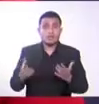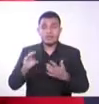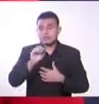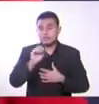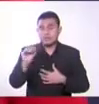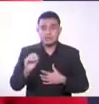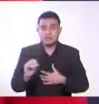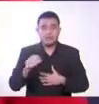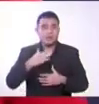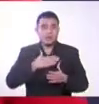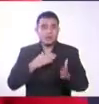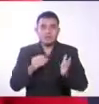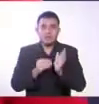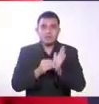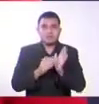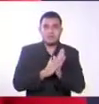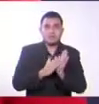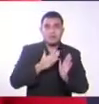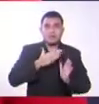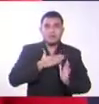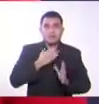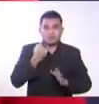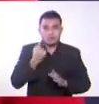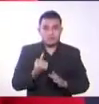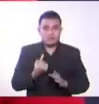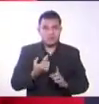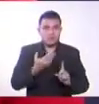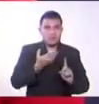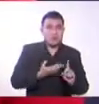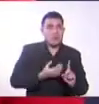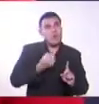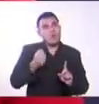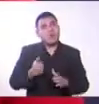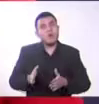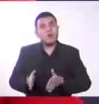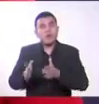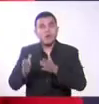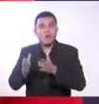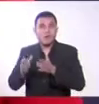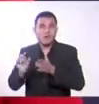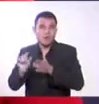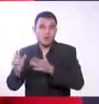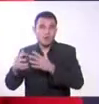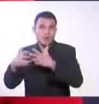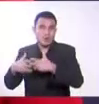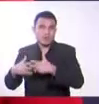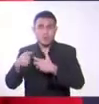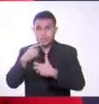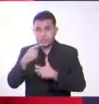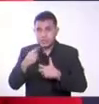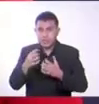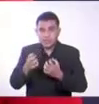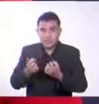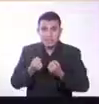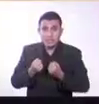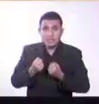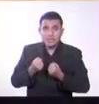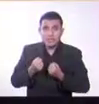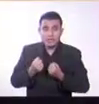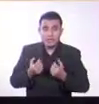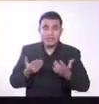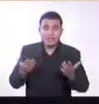lo aplican a mí como persona natural o como persona jurídica. Es que quien lo retiene es el que te presta el